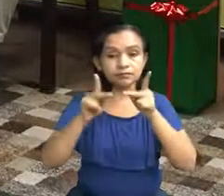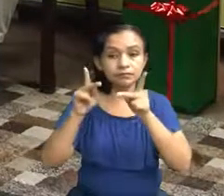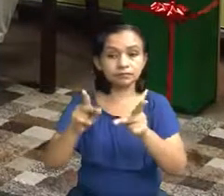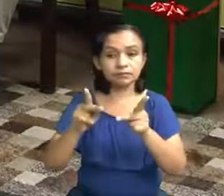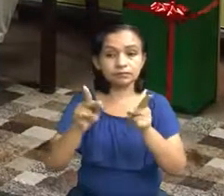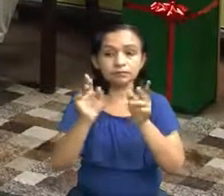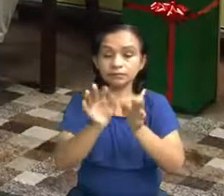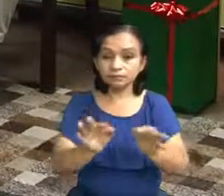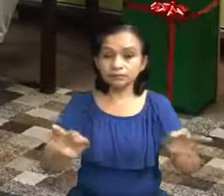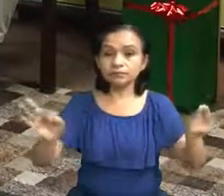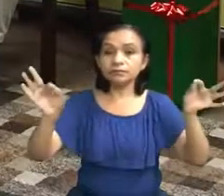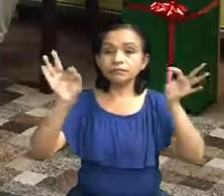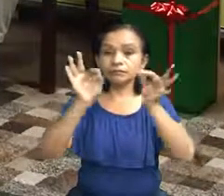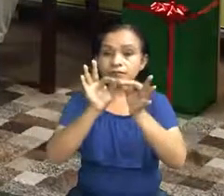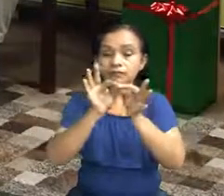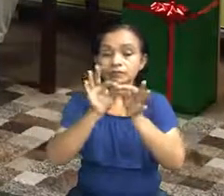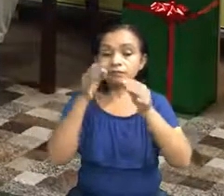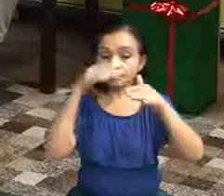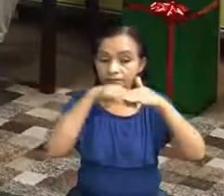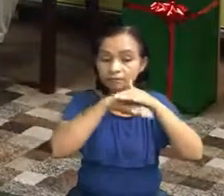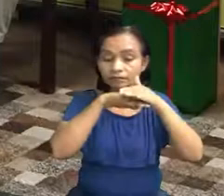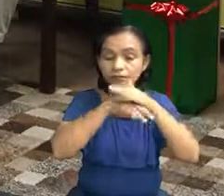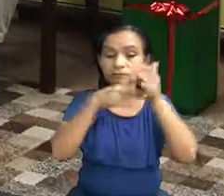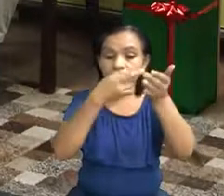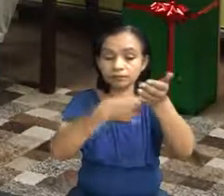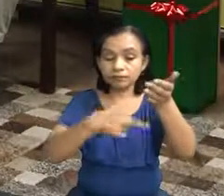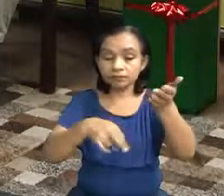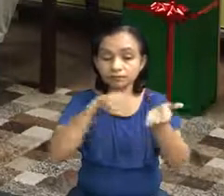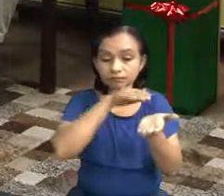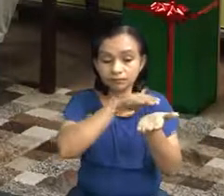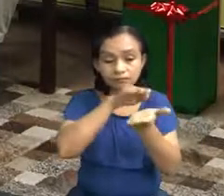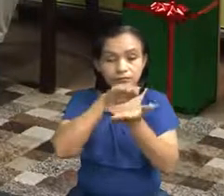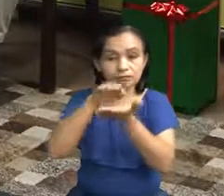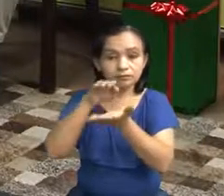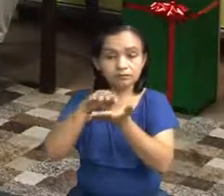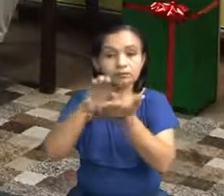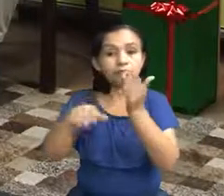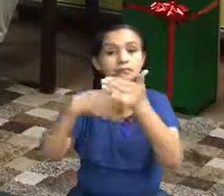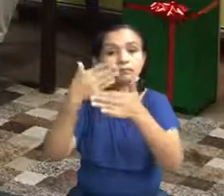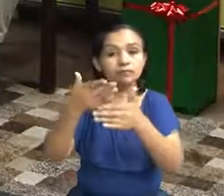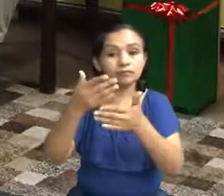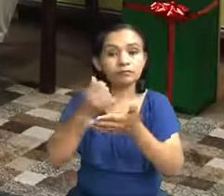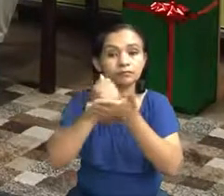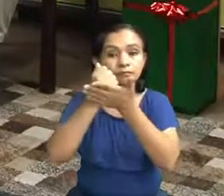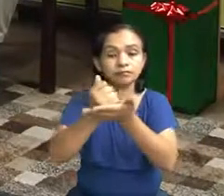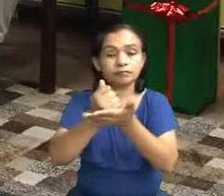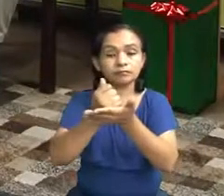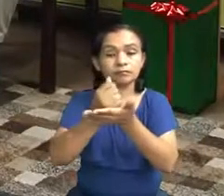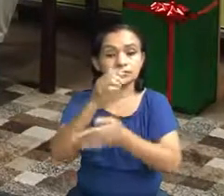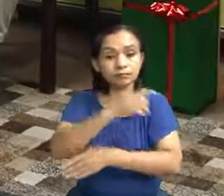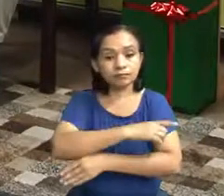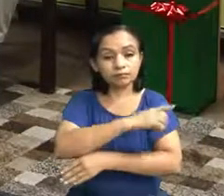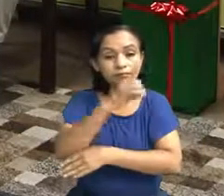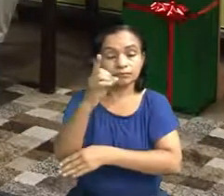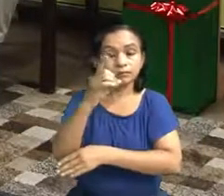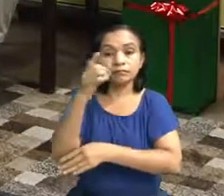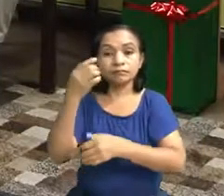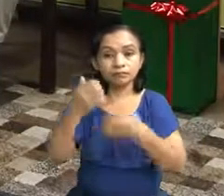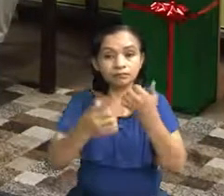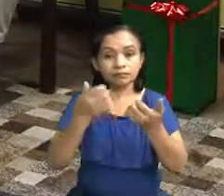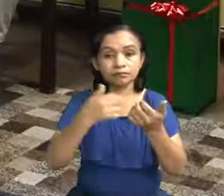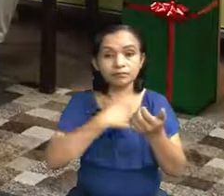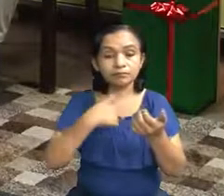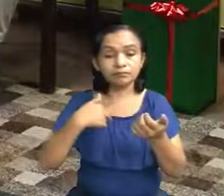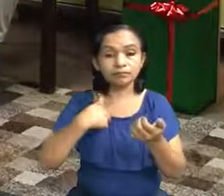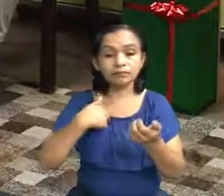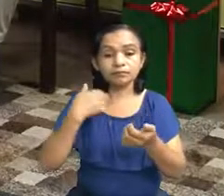es importante mantener una reserva de sangre que nos permita hacerle frente al menos a los primeros días, ¿verdad? Los primeros días